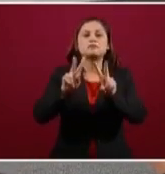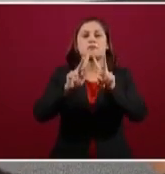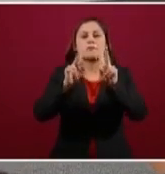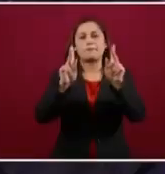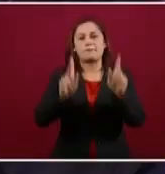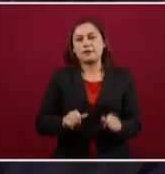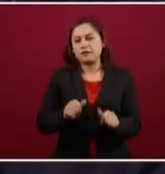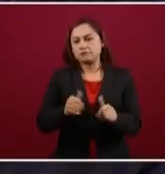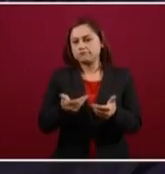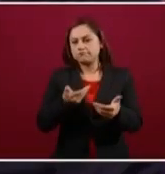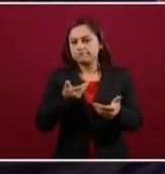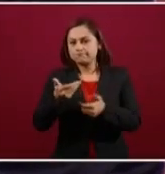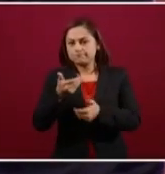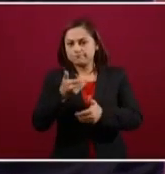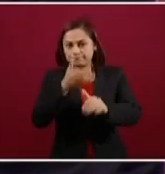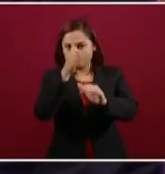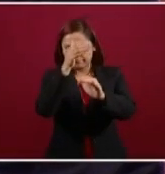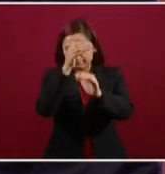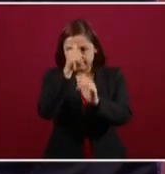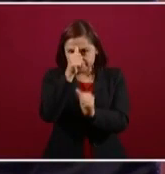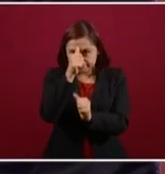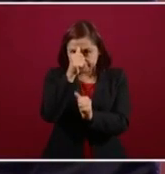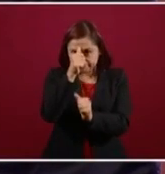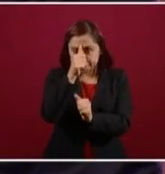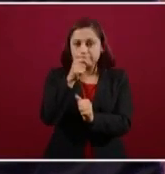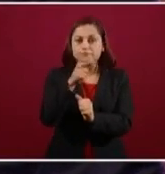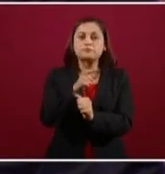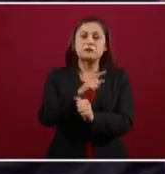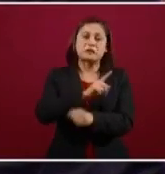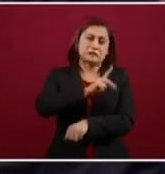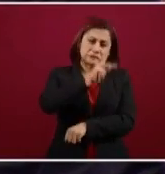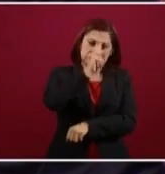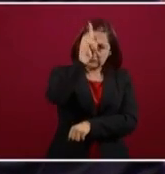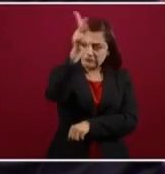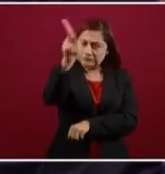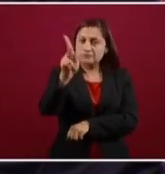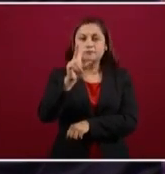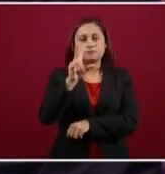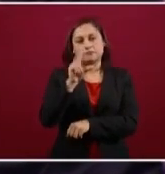siempre de manera pacífica, no violenta,